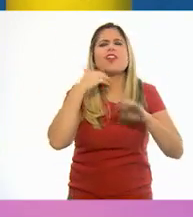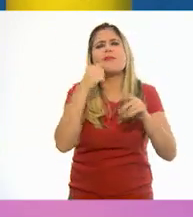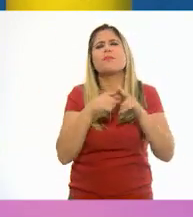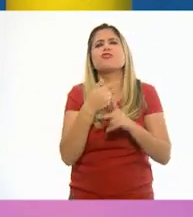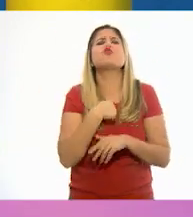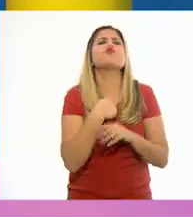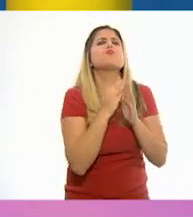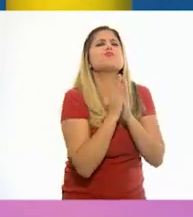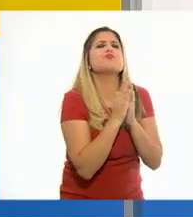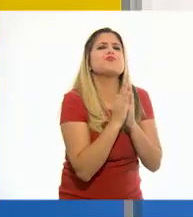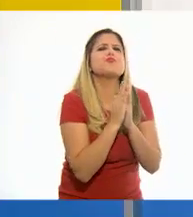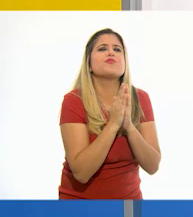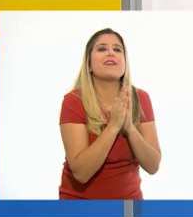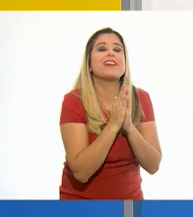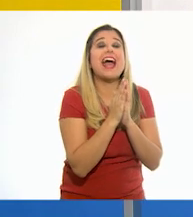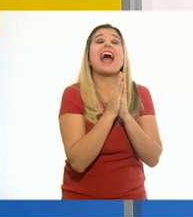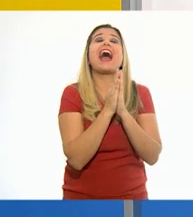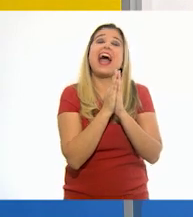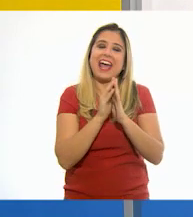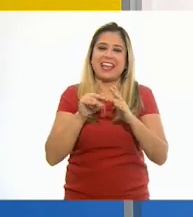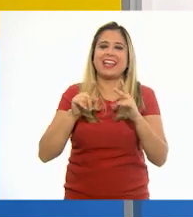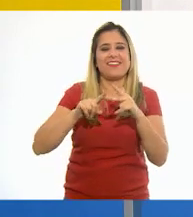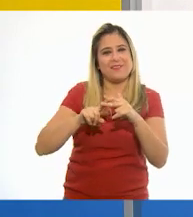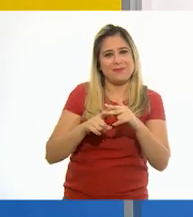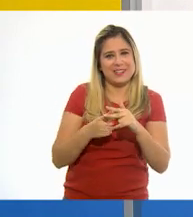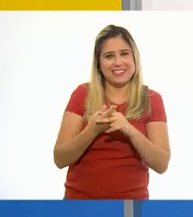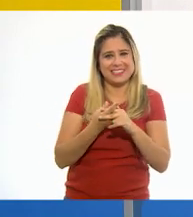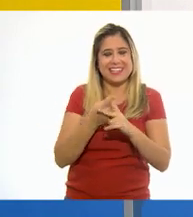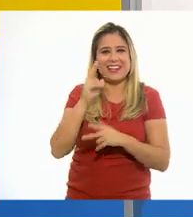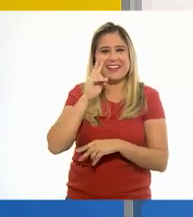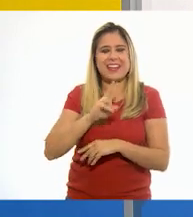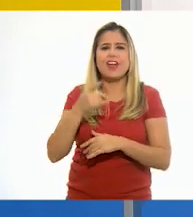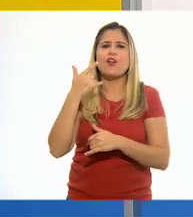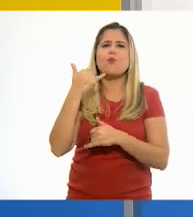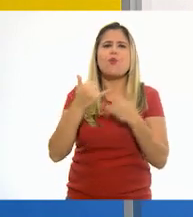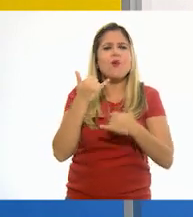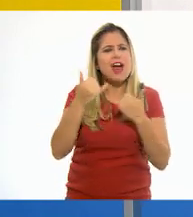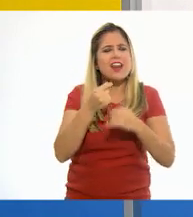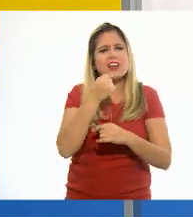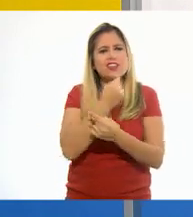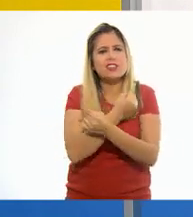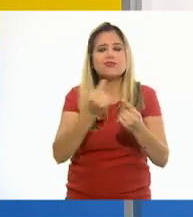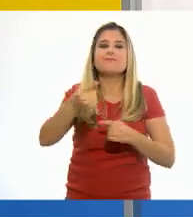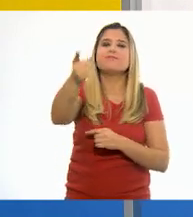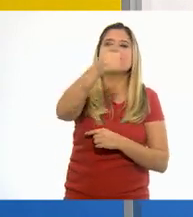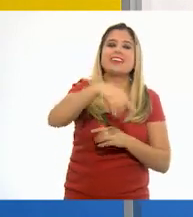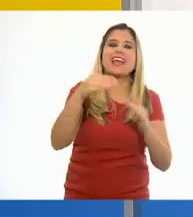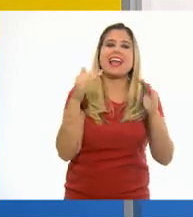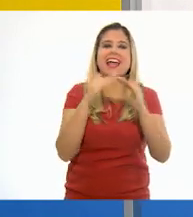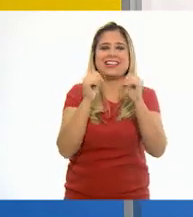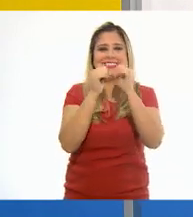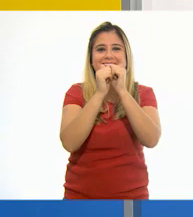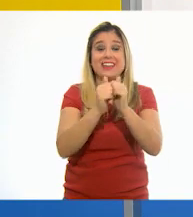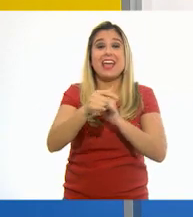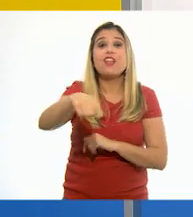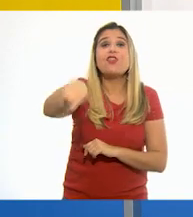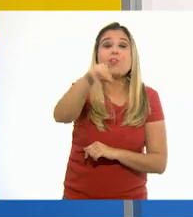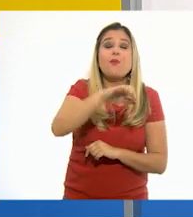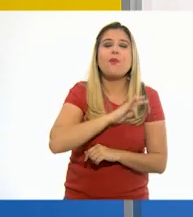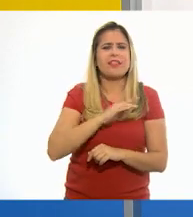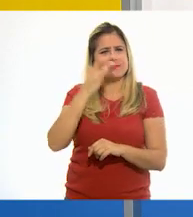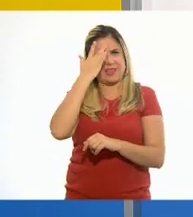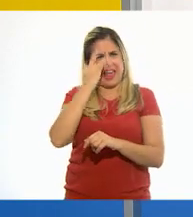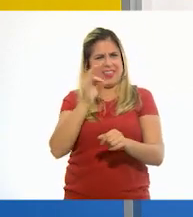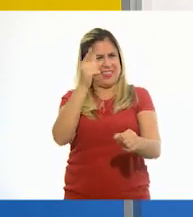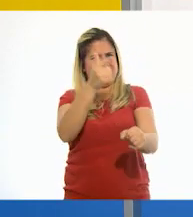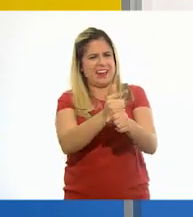yo quiero comenzar, por favor. Bueno, pues vamos a comenzar y también vamos a jugar con los niños y las niñas que están en casa. Y ellos podrán adivinar